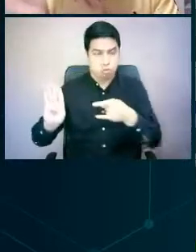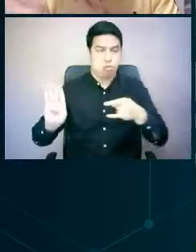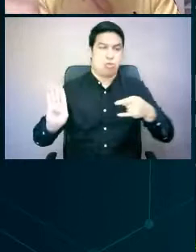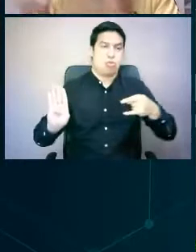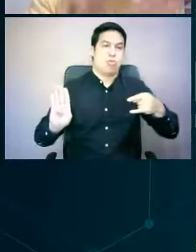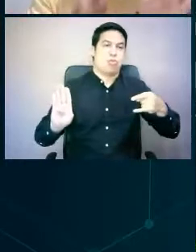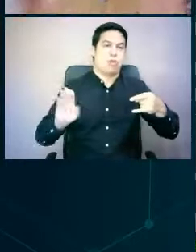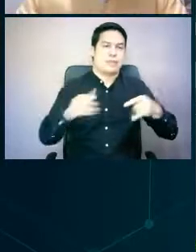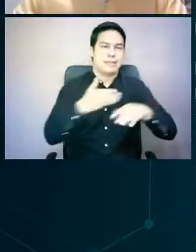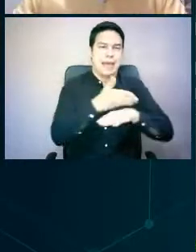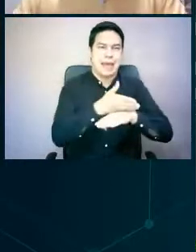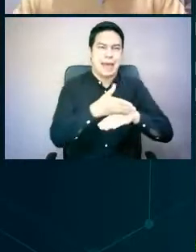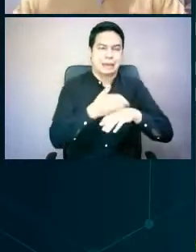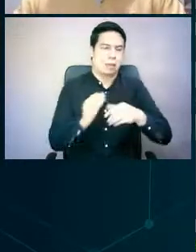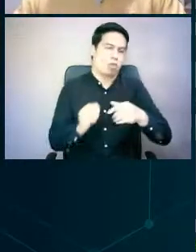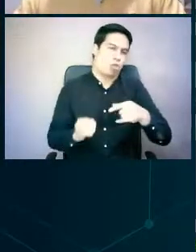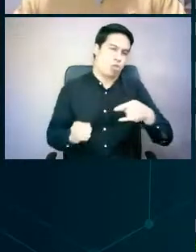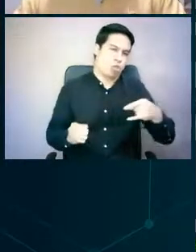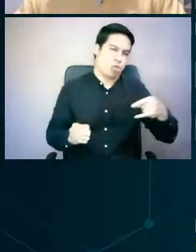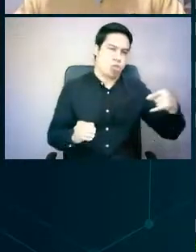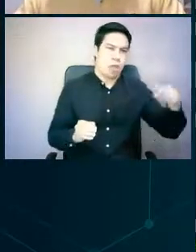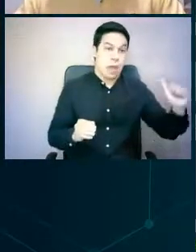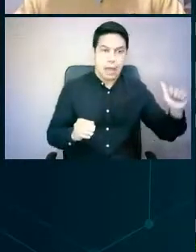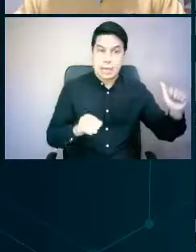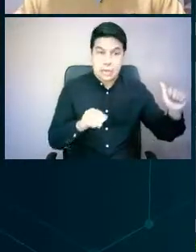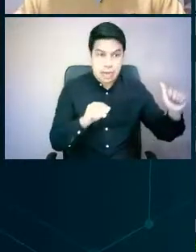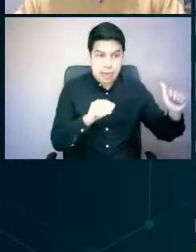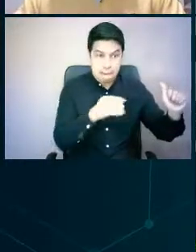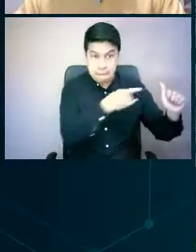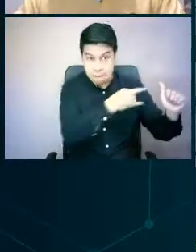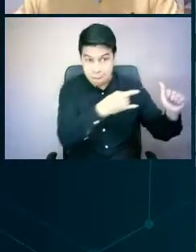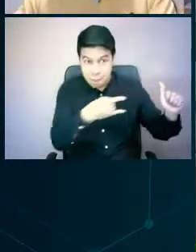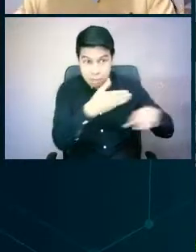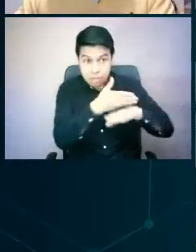punto B hasta el punto A.